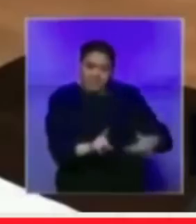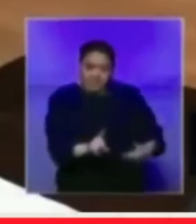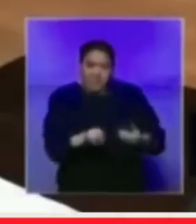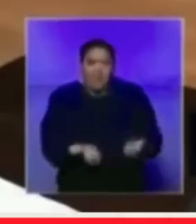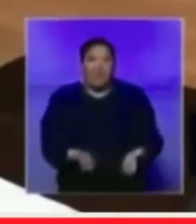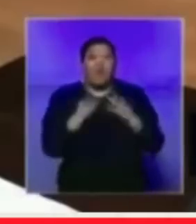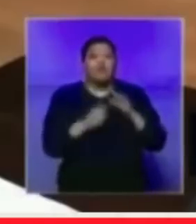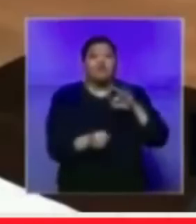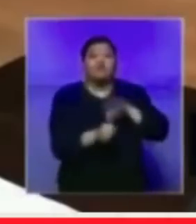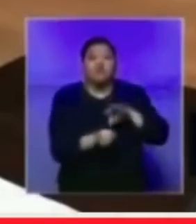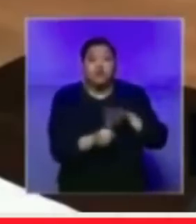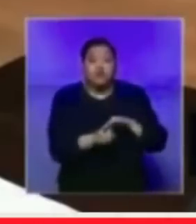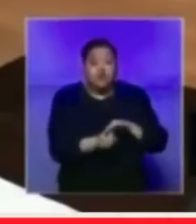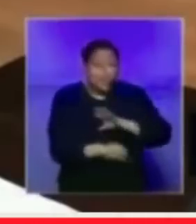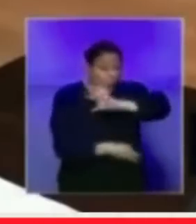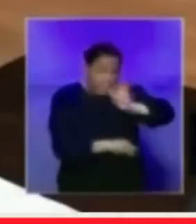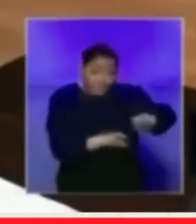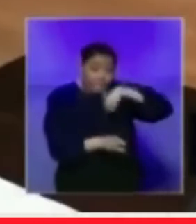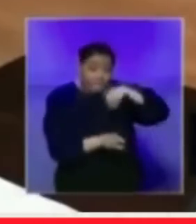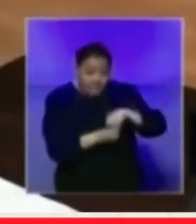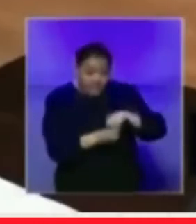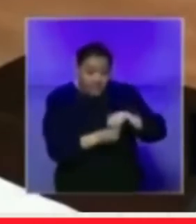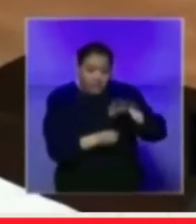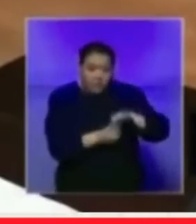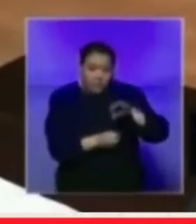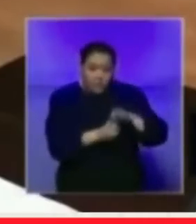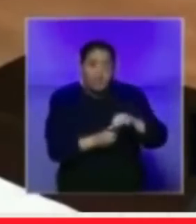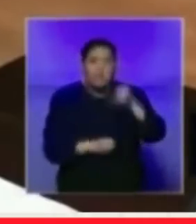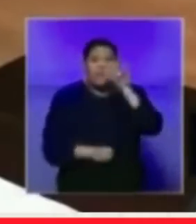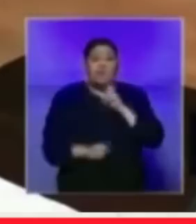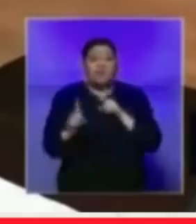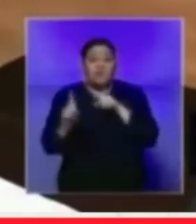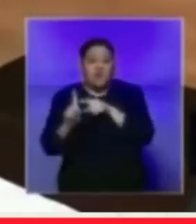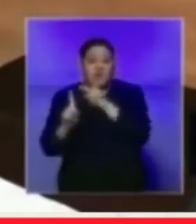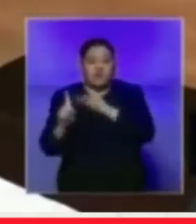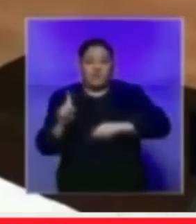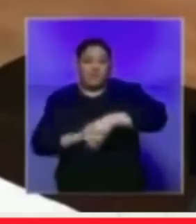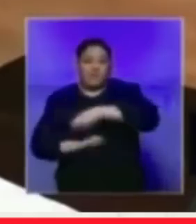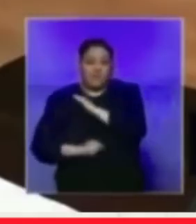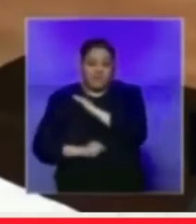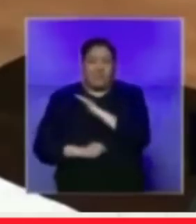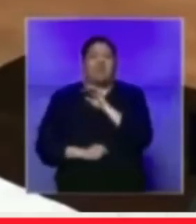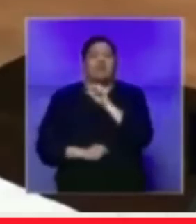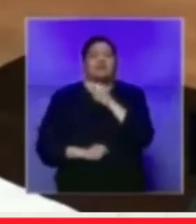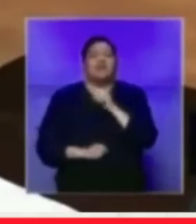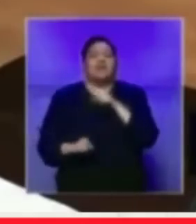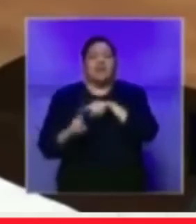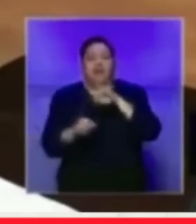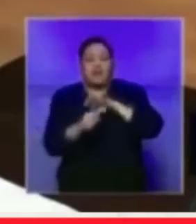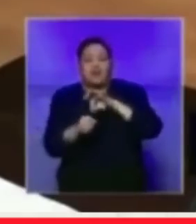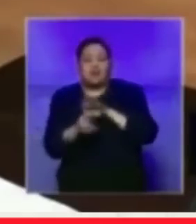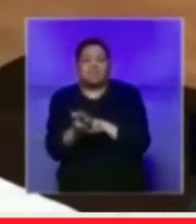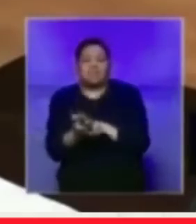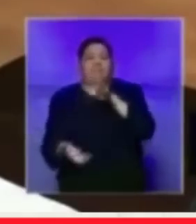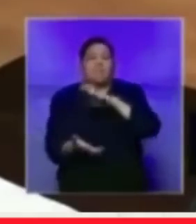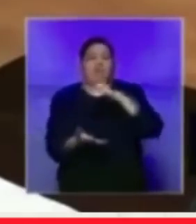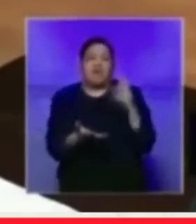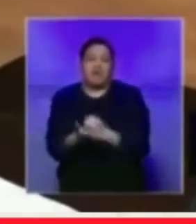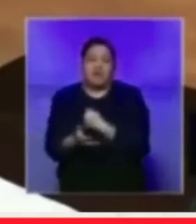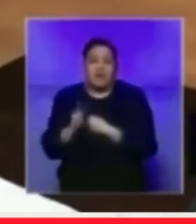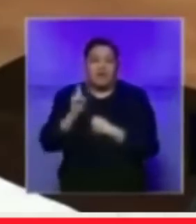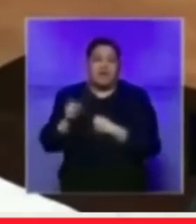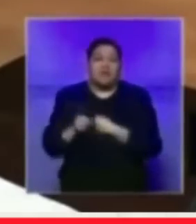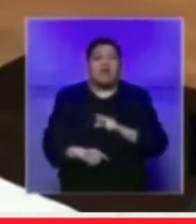mexicanos. De la sumatoria, se advierte que la candidata Claudia Sheinbaum Pardo obtuvo la mayoría de los votos, pues